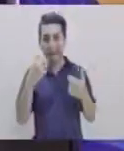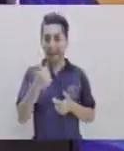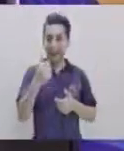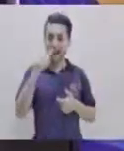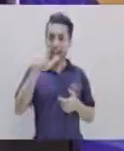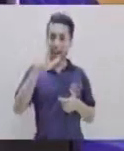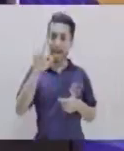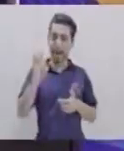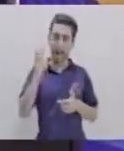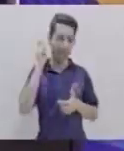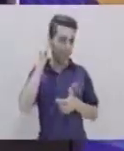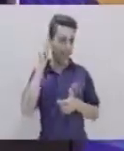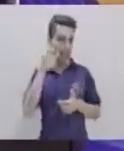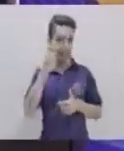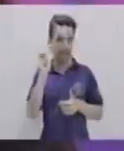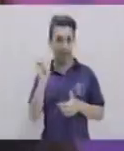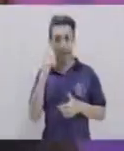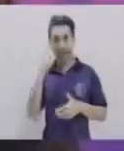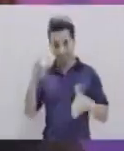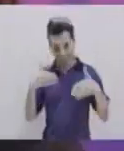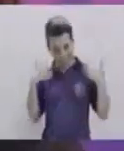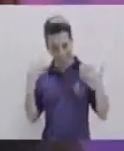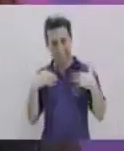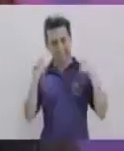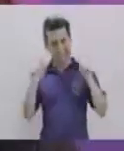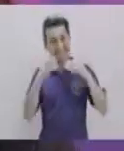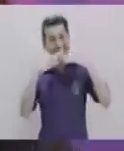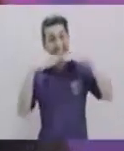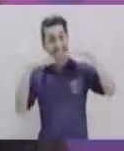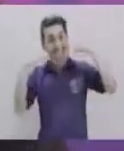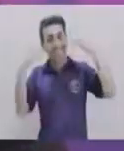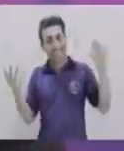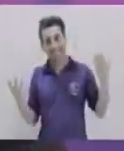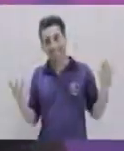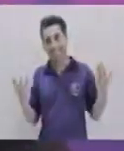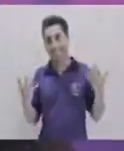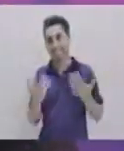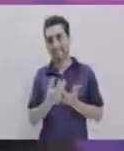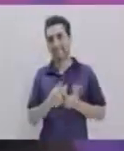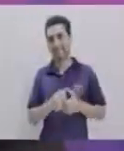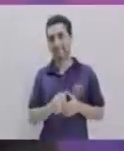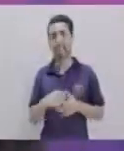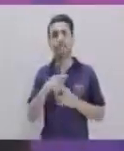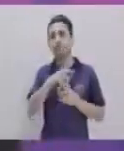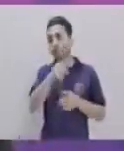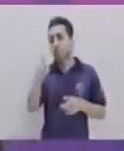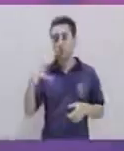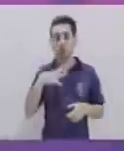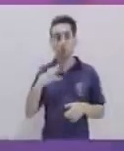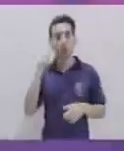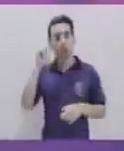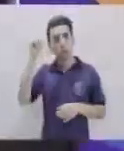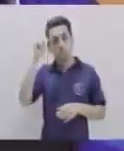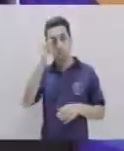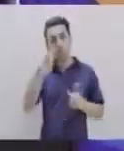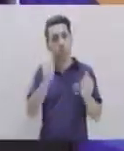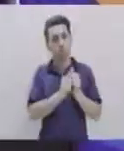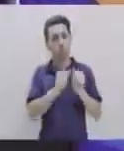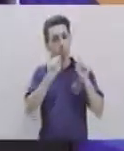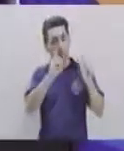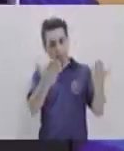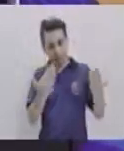donde quiera que tú estés, donde nos estés viendo, sonríe. Si hay algún adulto contigo,